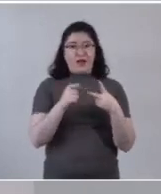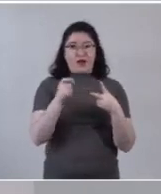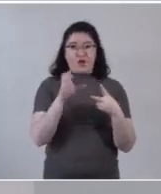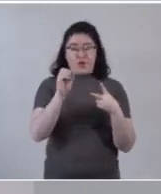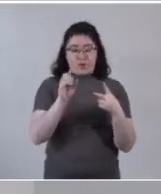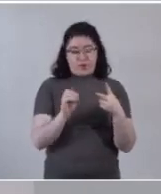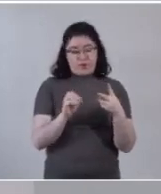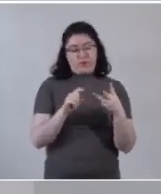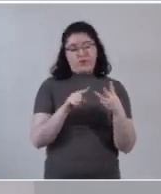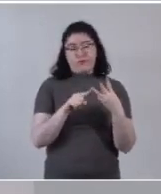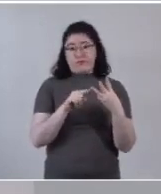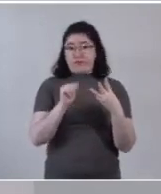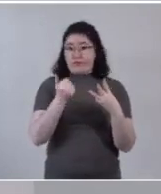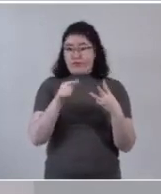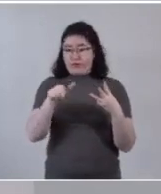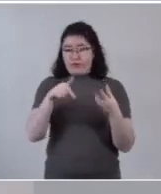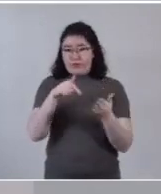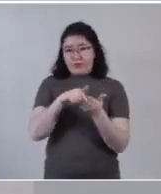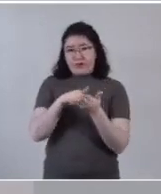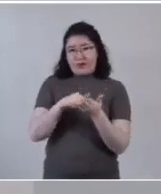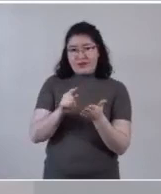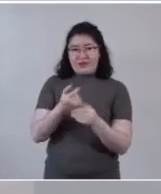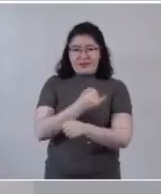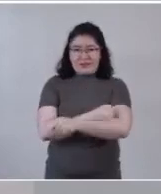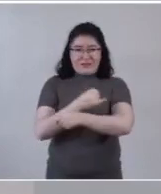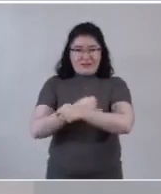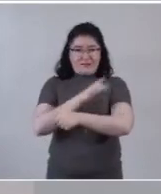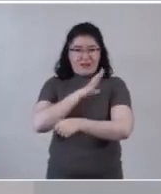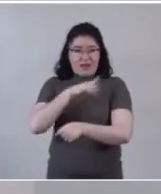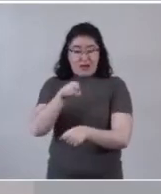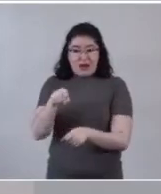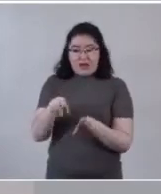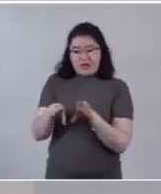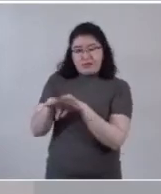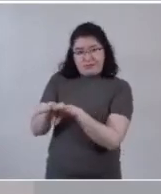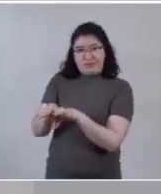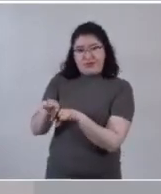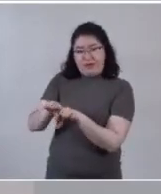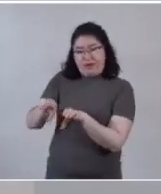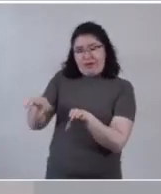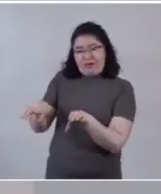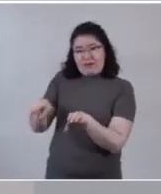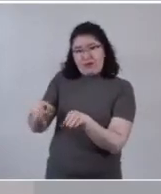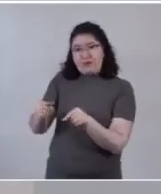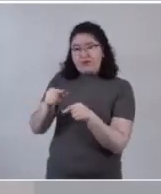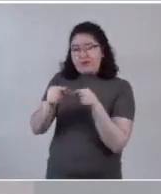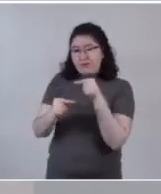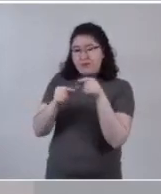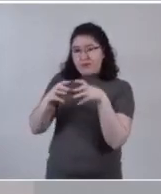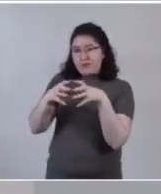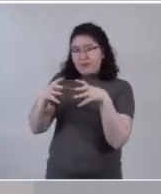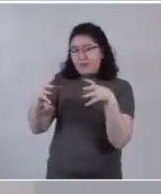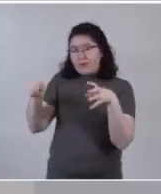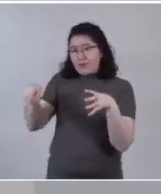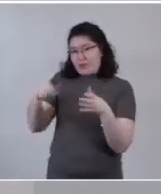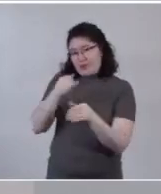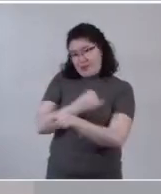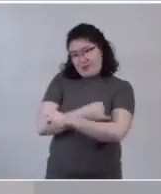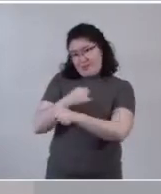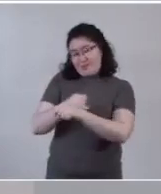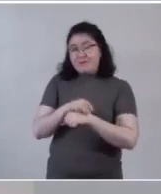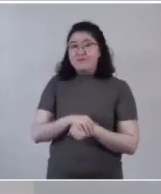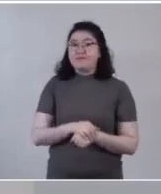está una parte del Hospital General de Iztapalapa, aunque esa es una zona pequeña, va a ir ampliando. Está el Hospital